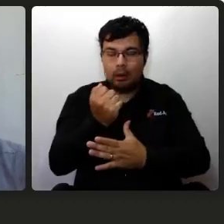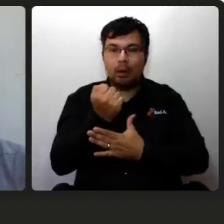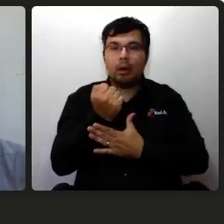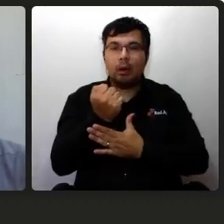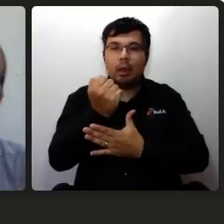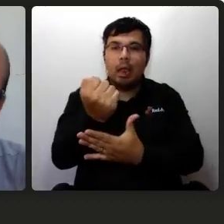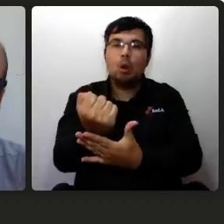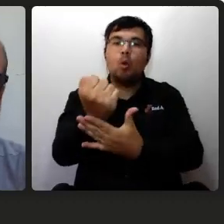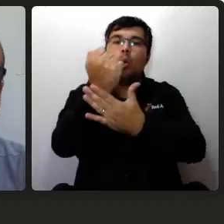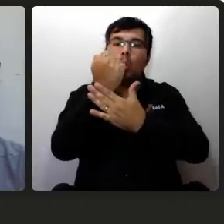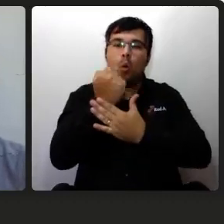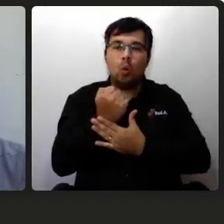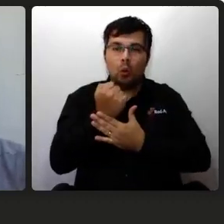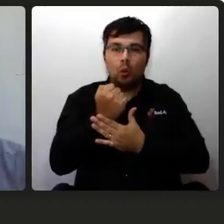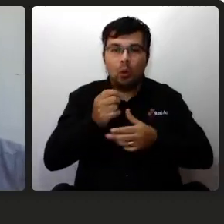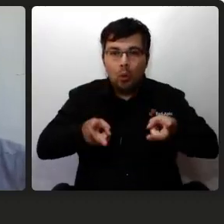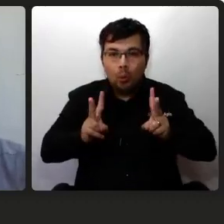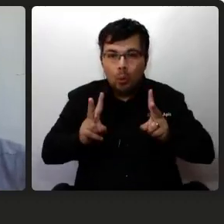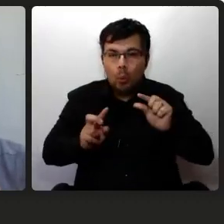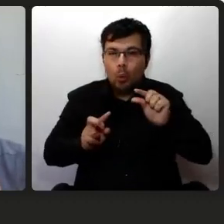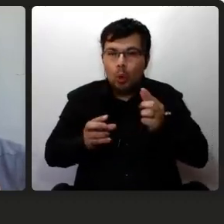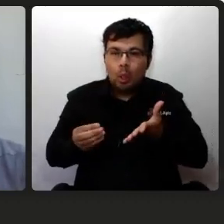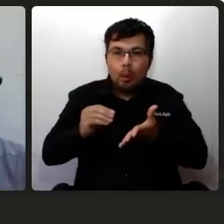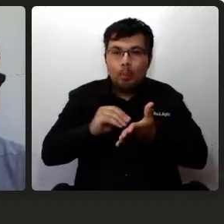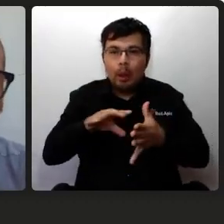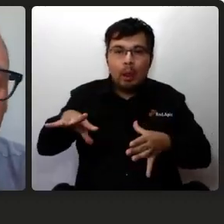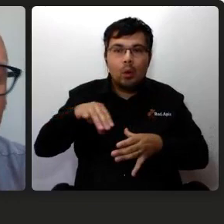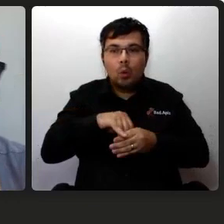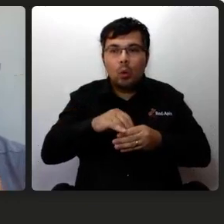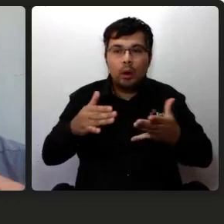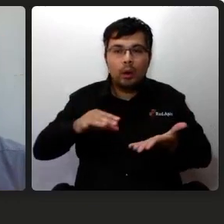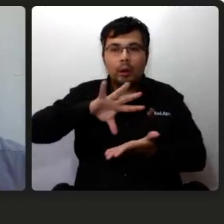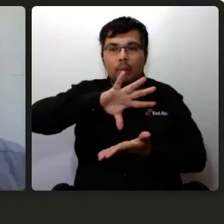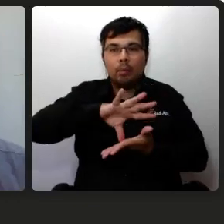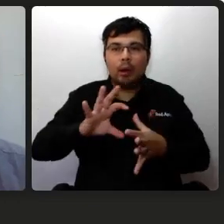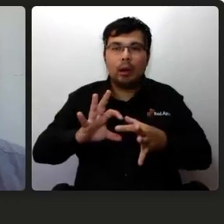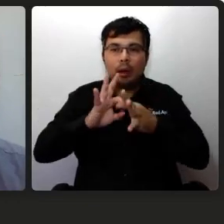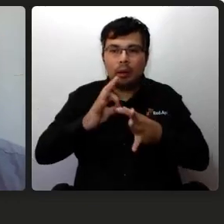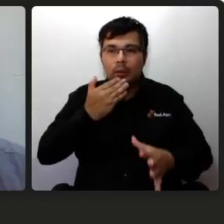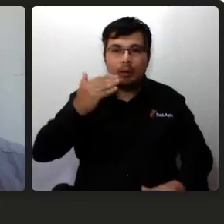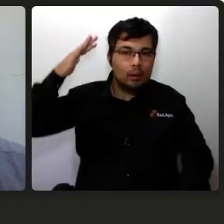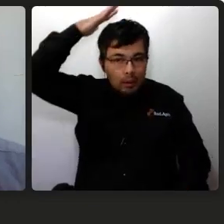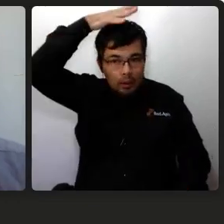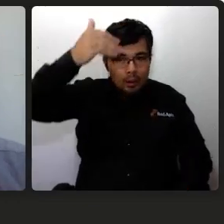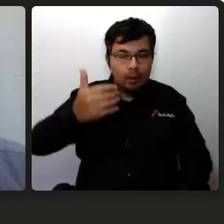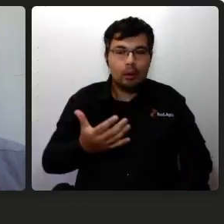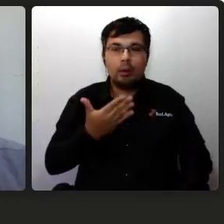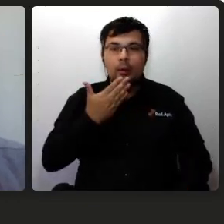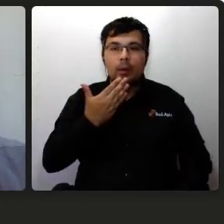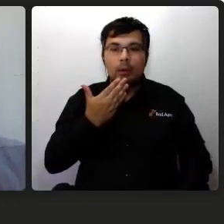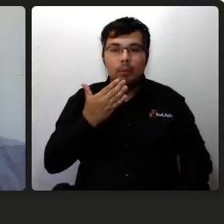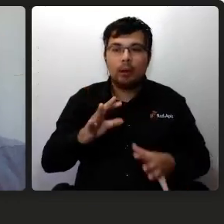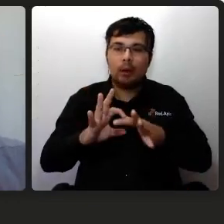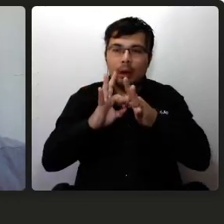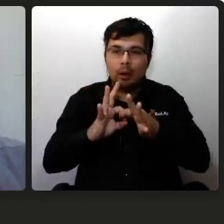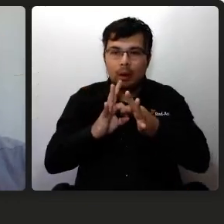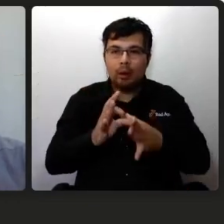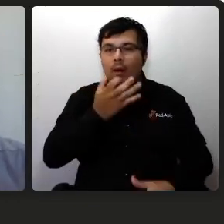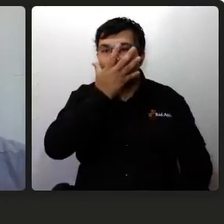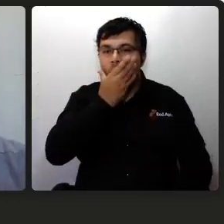ser un poquito que sea más inclusivo en este país. Gracias, Sebastián. También desearte una linda fiesta junto a tu familia. A